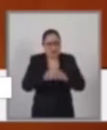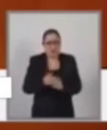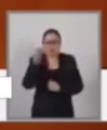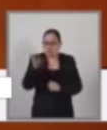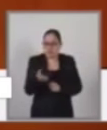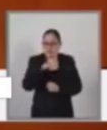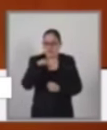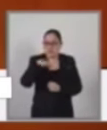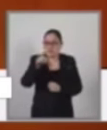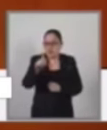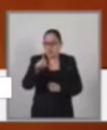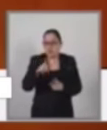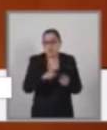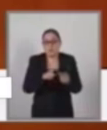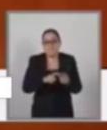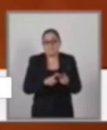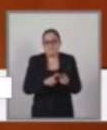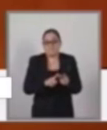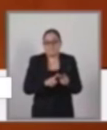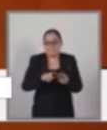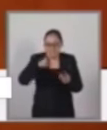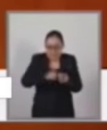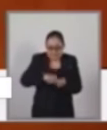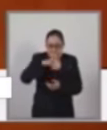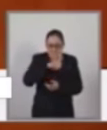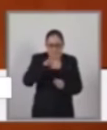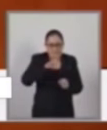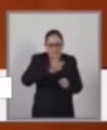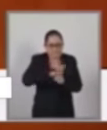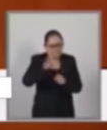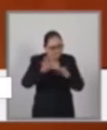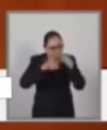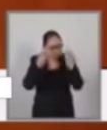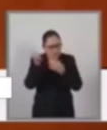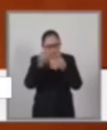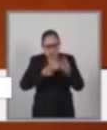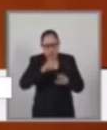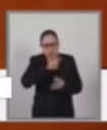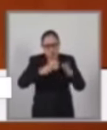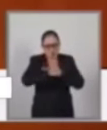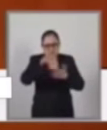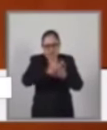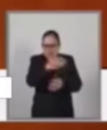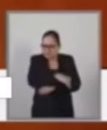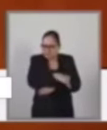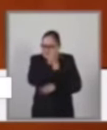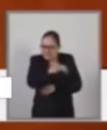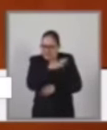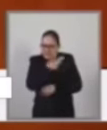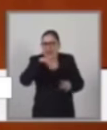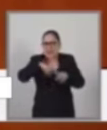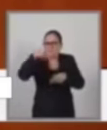mayor de los éxitos por su bien, por el bien de la Fiscalía y por el bien de México. Diego, la PGR es un